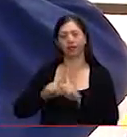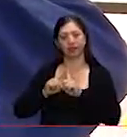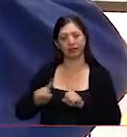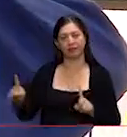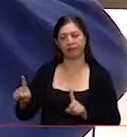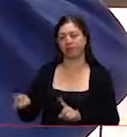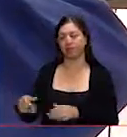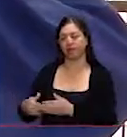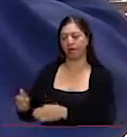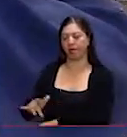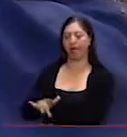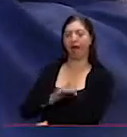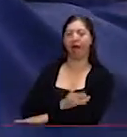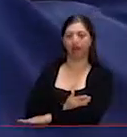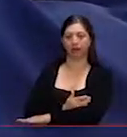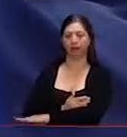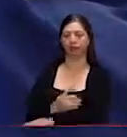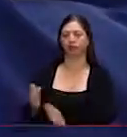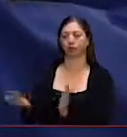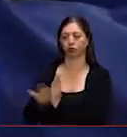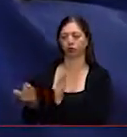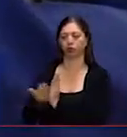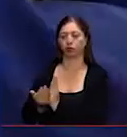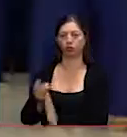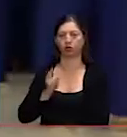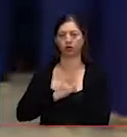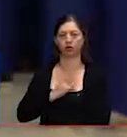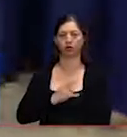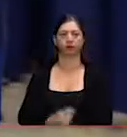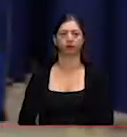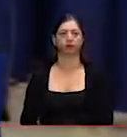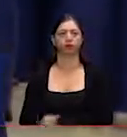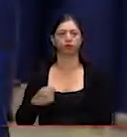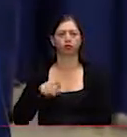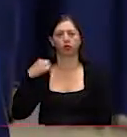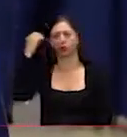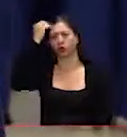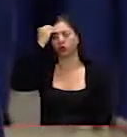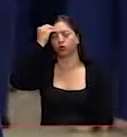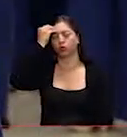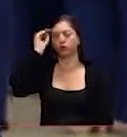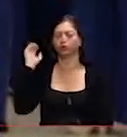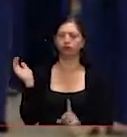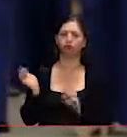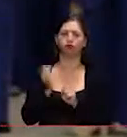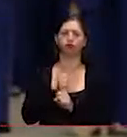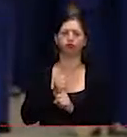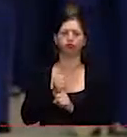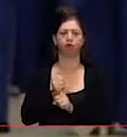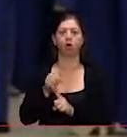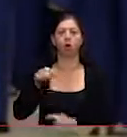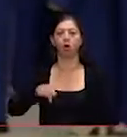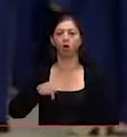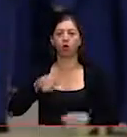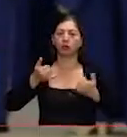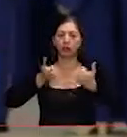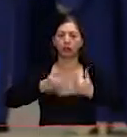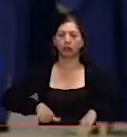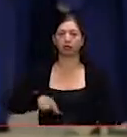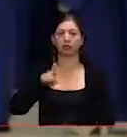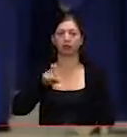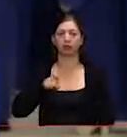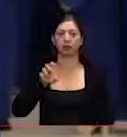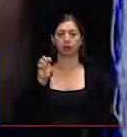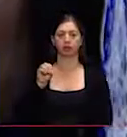ella iniciaron temprano sus estudios superiores. Este es uno de los sueños más grandes que estoy culminando hoy a mis